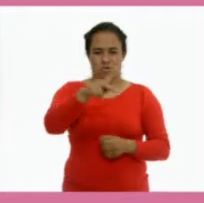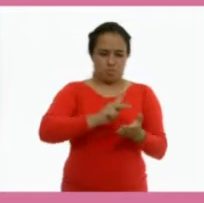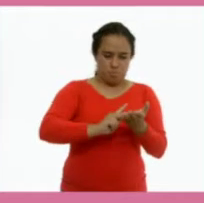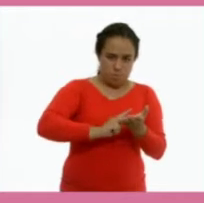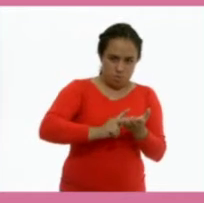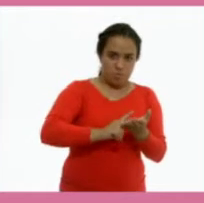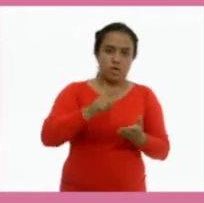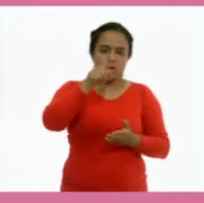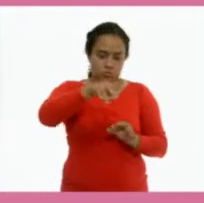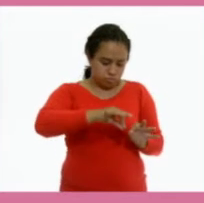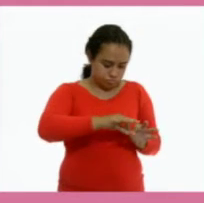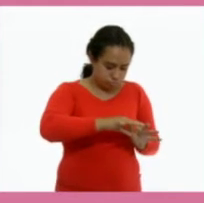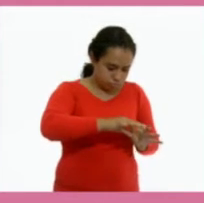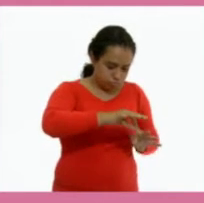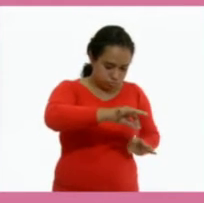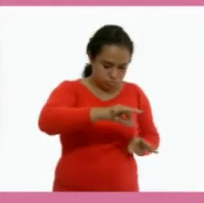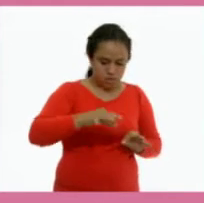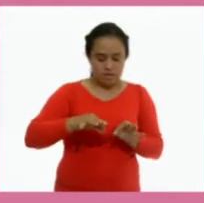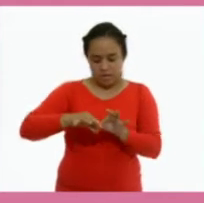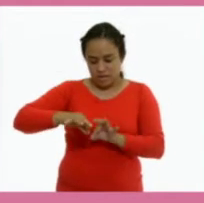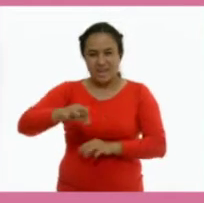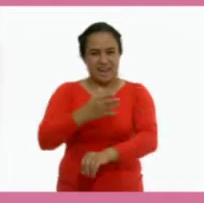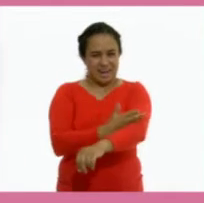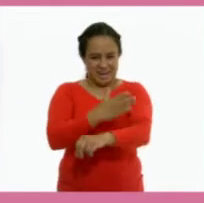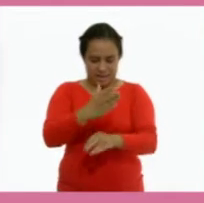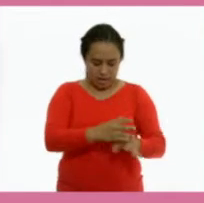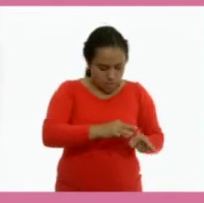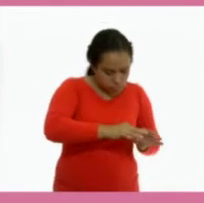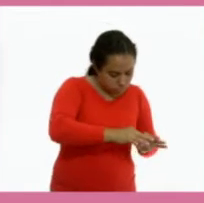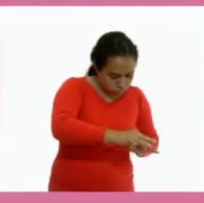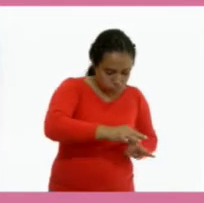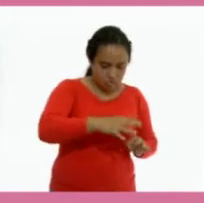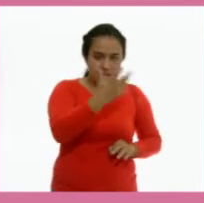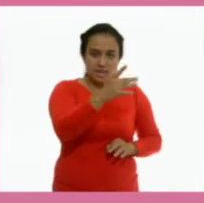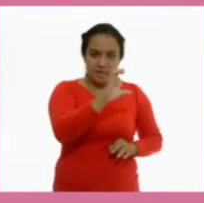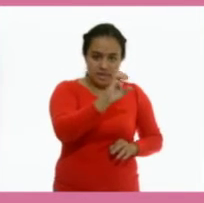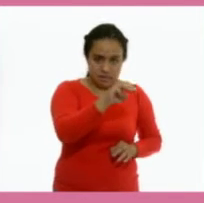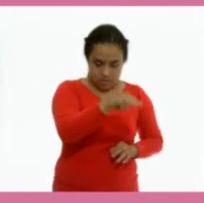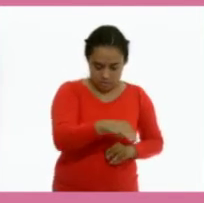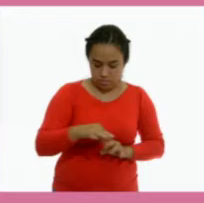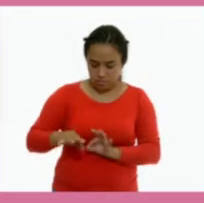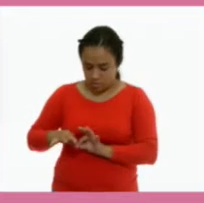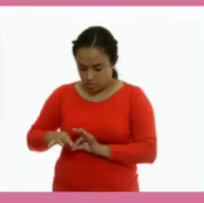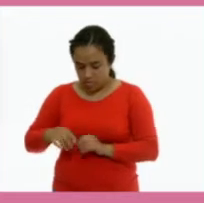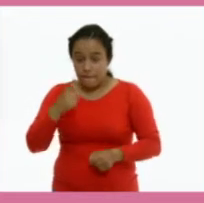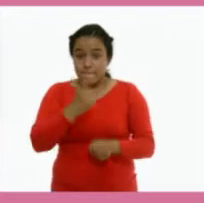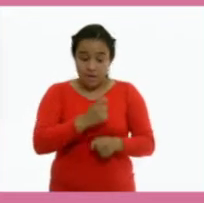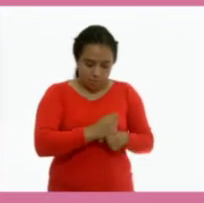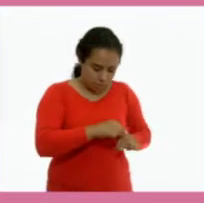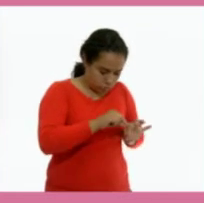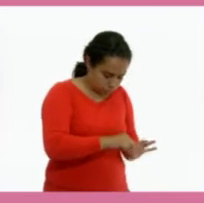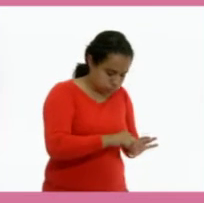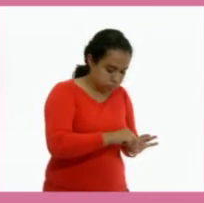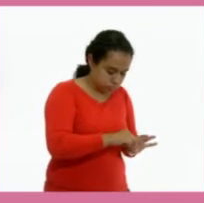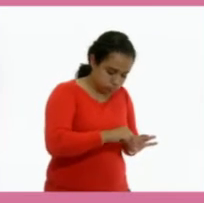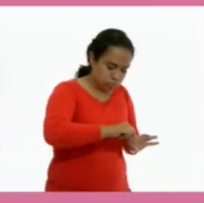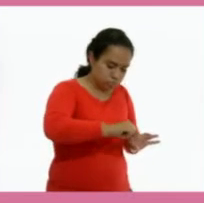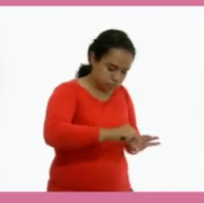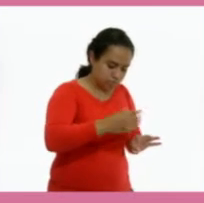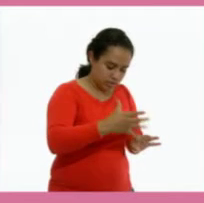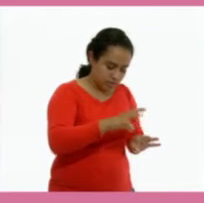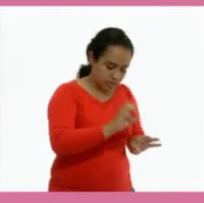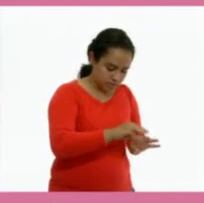el plumón o la pluma y con ayuda de la regla 10 centímetros de largo, partiendo de abajo hacia